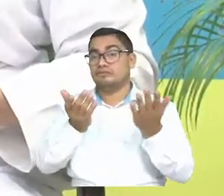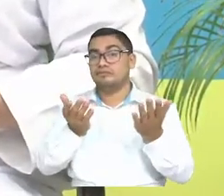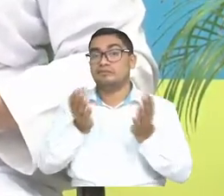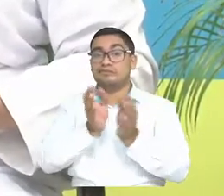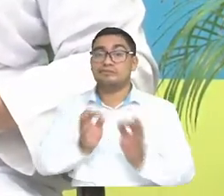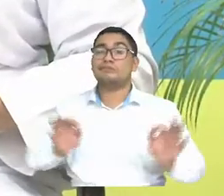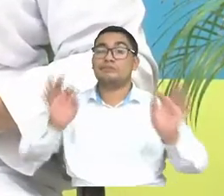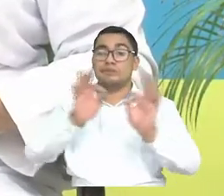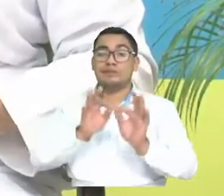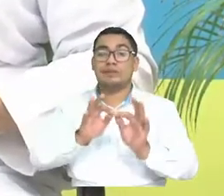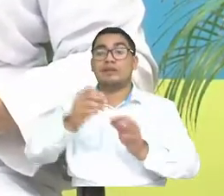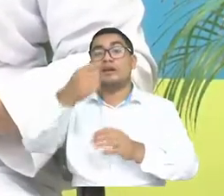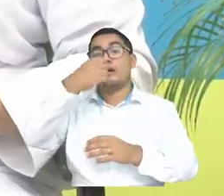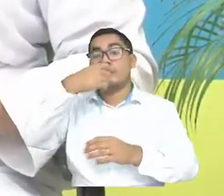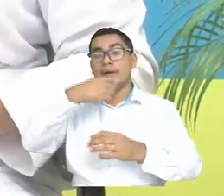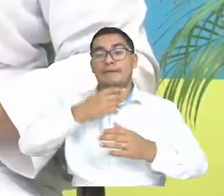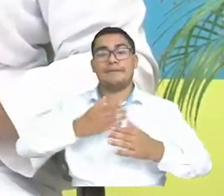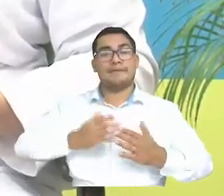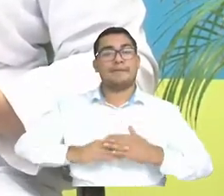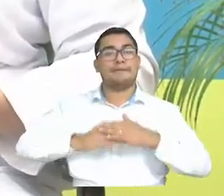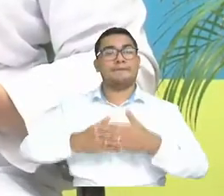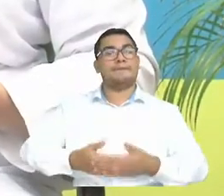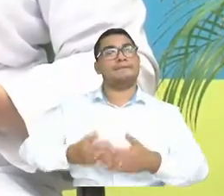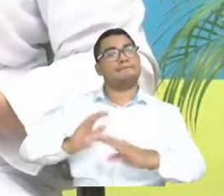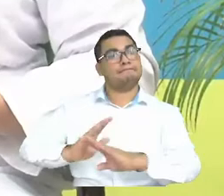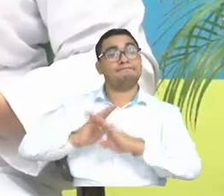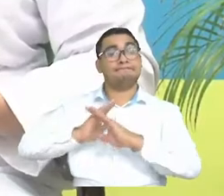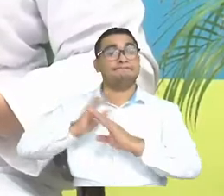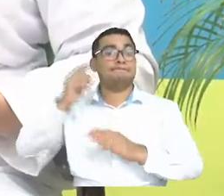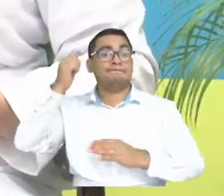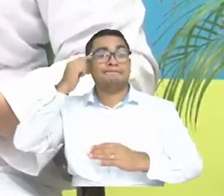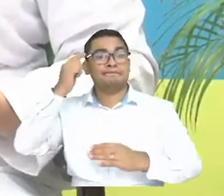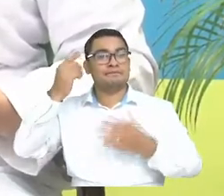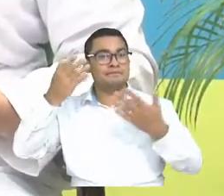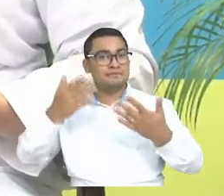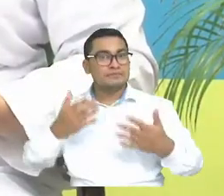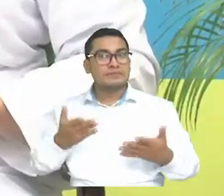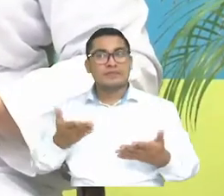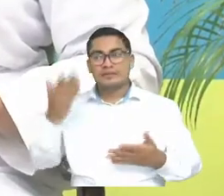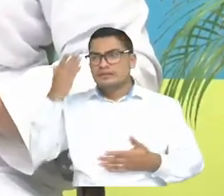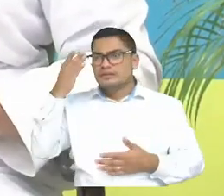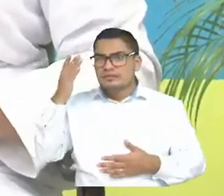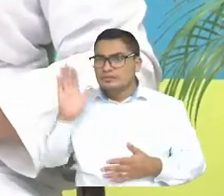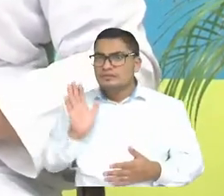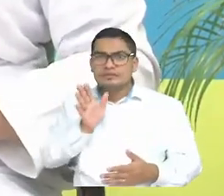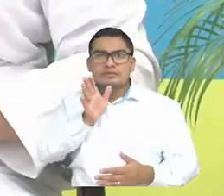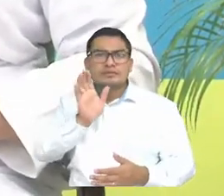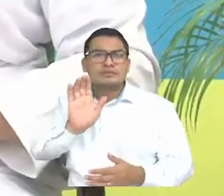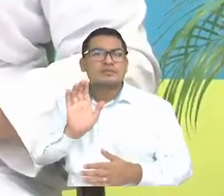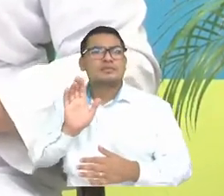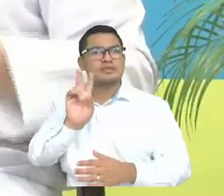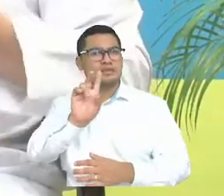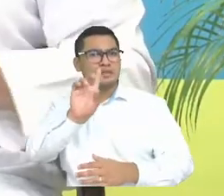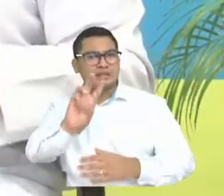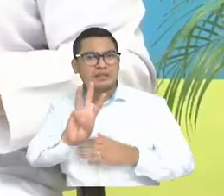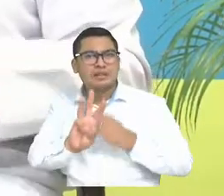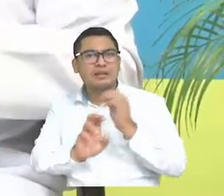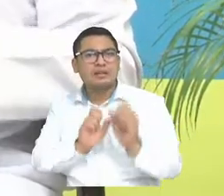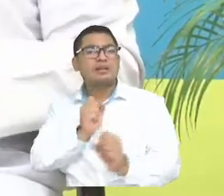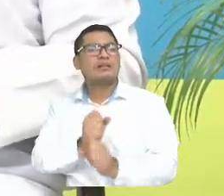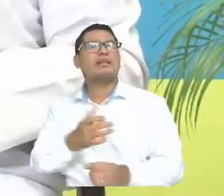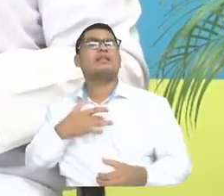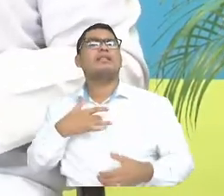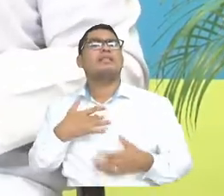estar planificado, ¿verdad? Mm. Tanto mentalmente como físicamente. Para eso se requiere, ¿verdad? Una